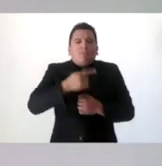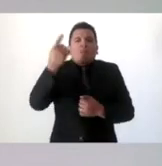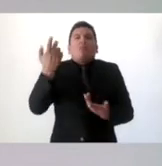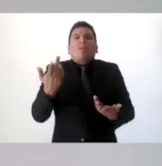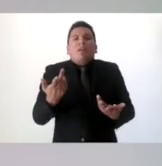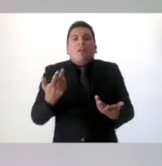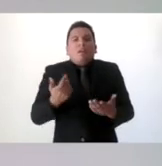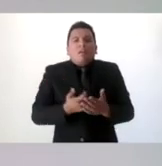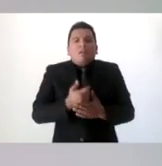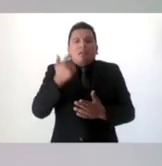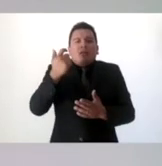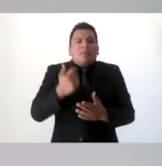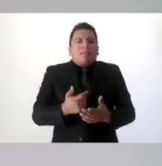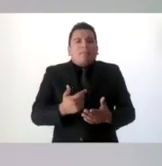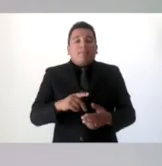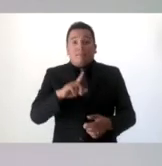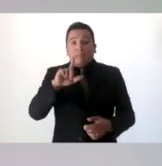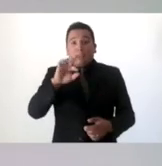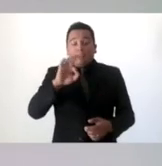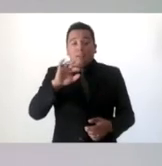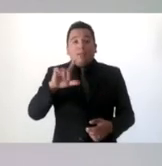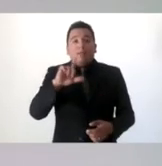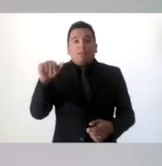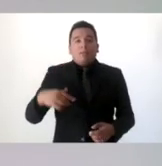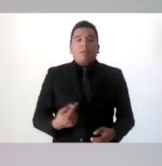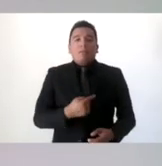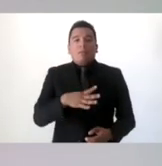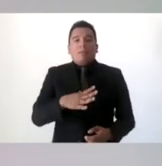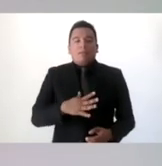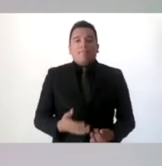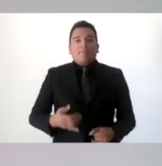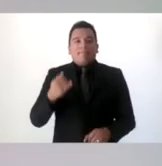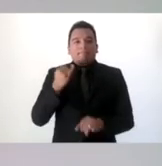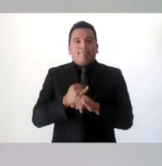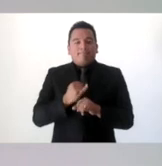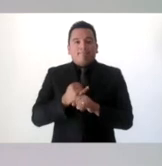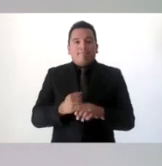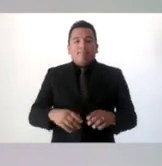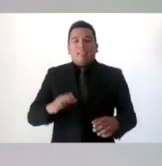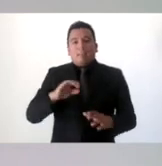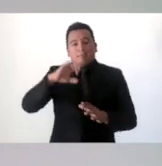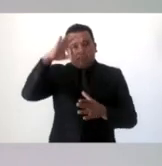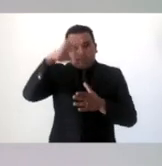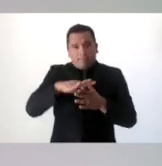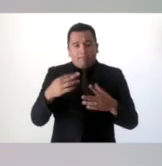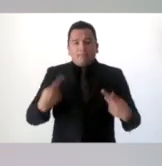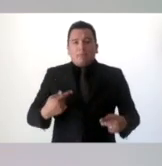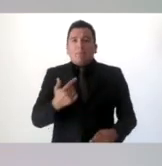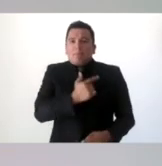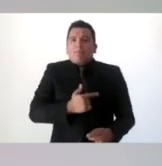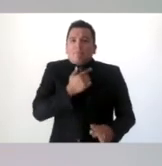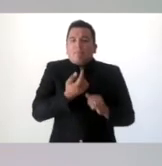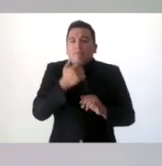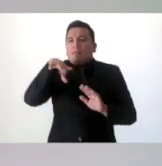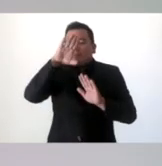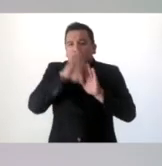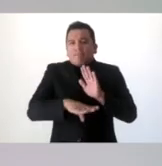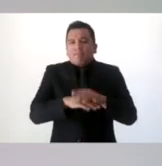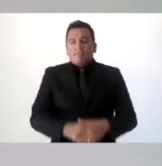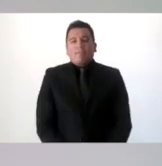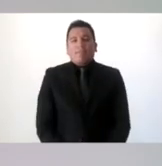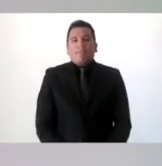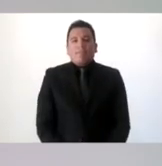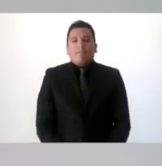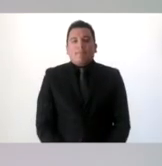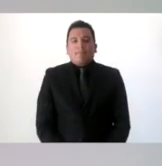se sabe bien por qué sí salen caras las elecciones. A lo mejor con la votación electrónica logramos reducir algo de estos costos. Yo creo que eso